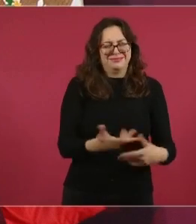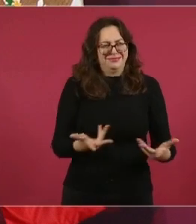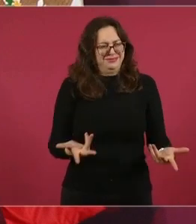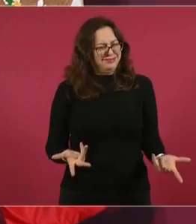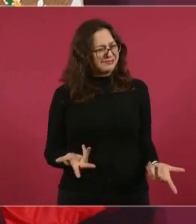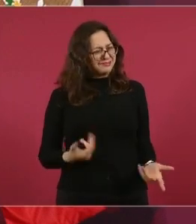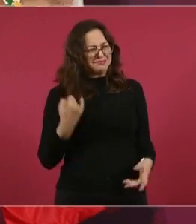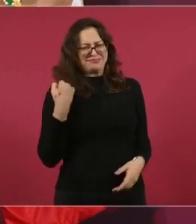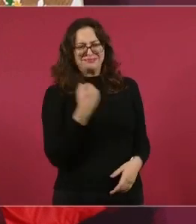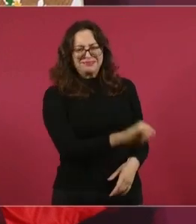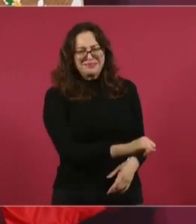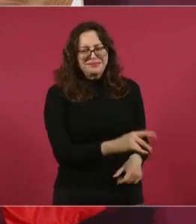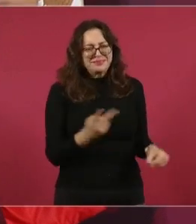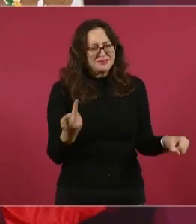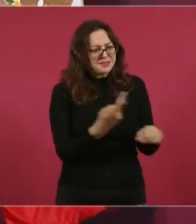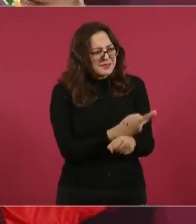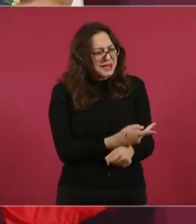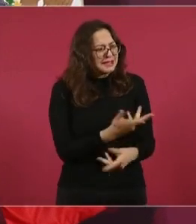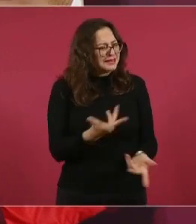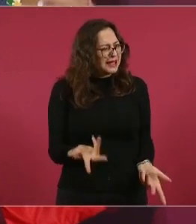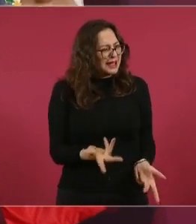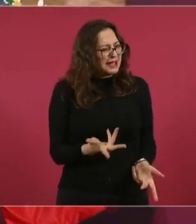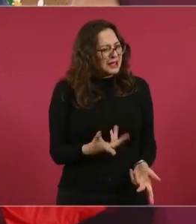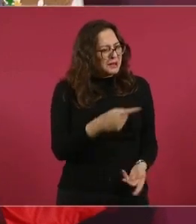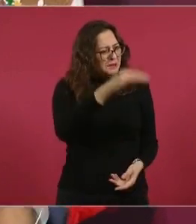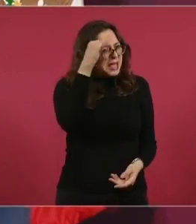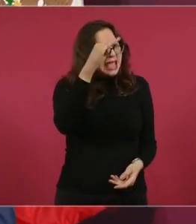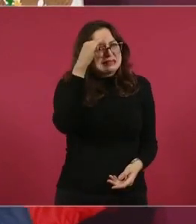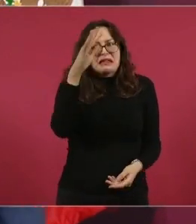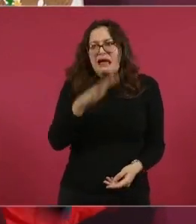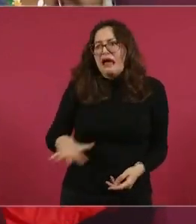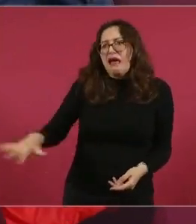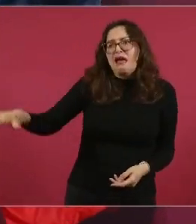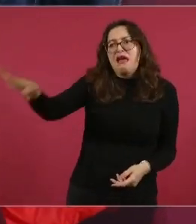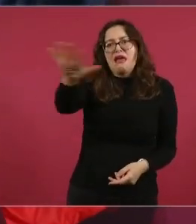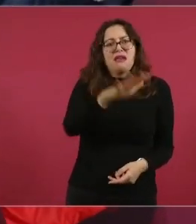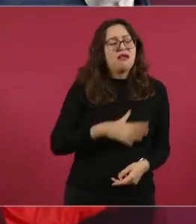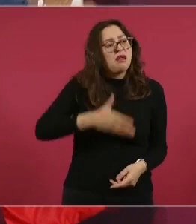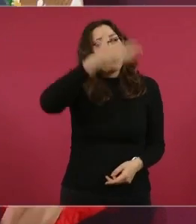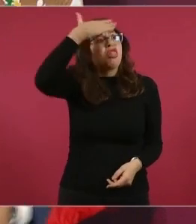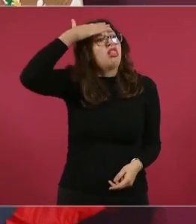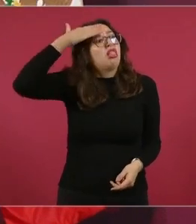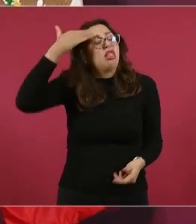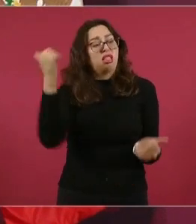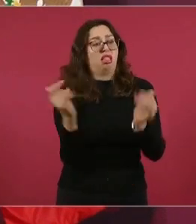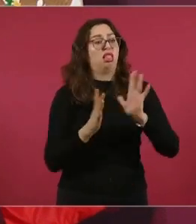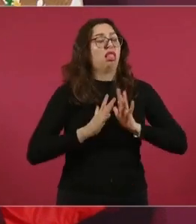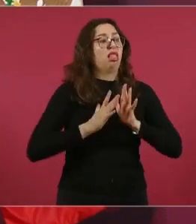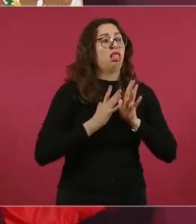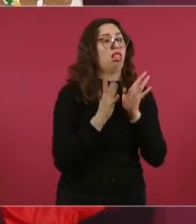Y los ven como borregos que los van a manipular